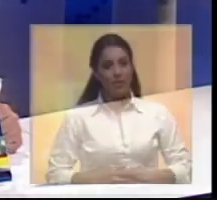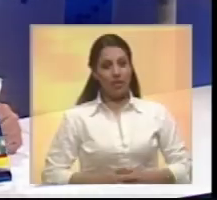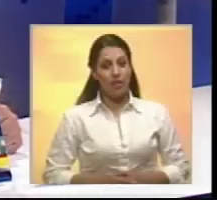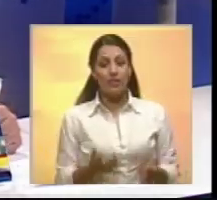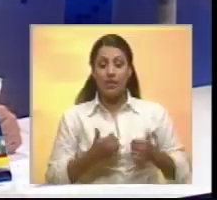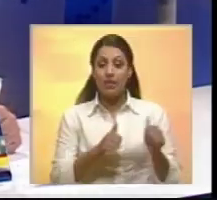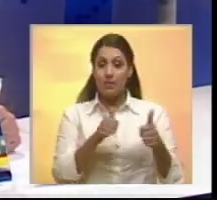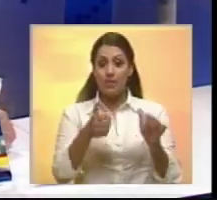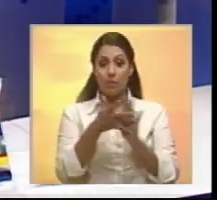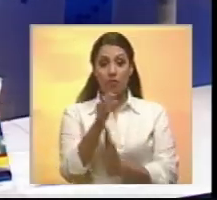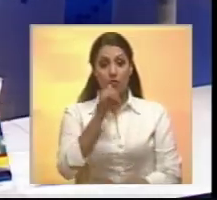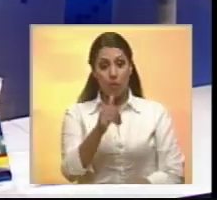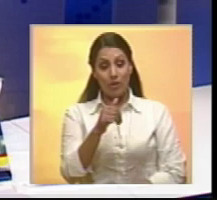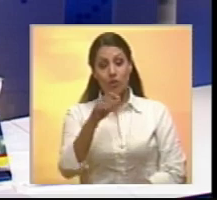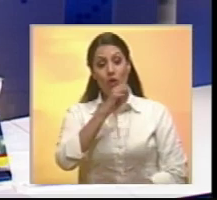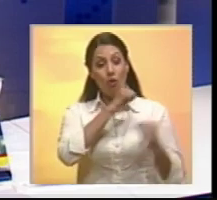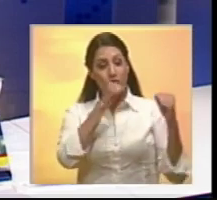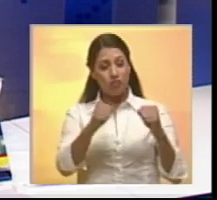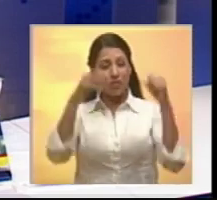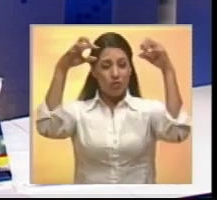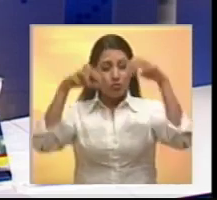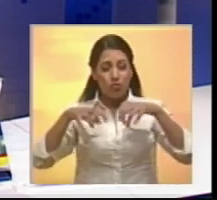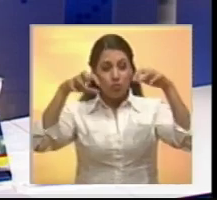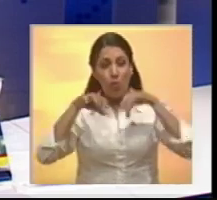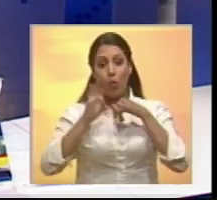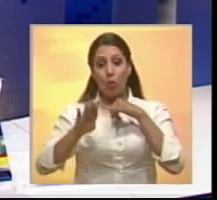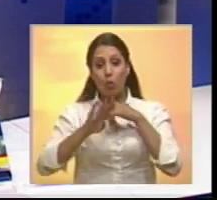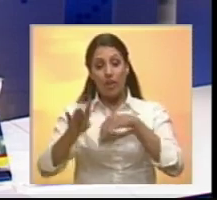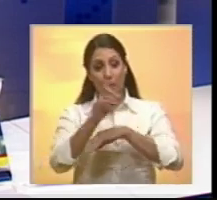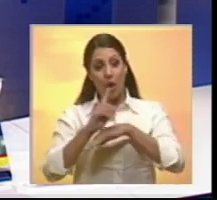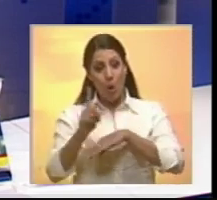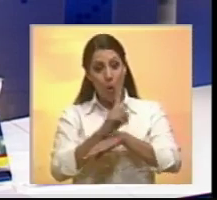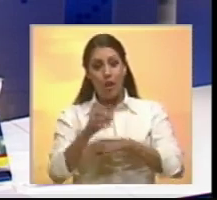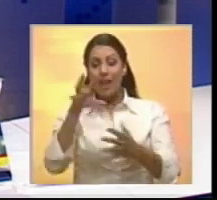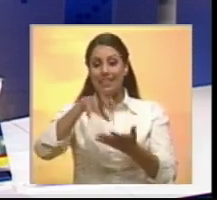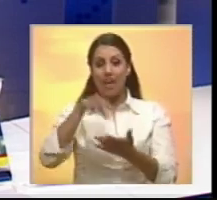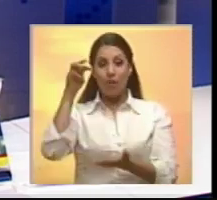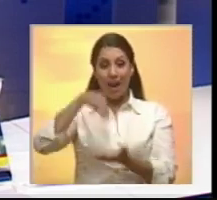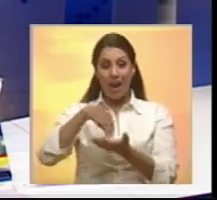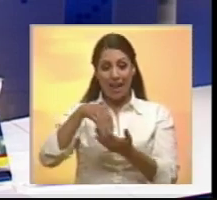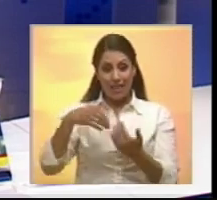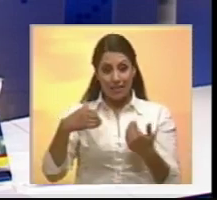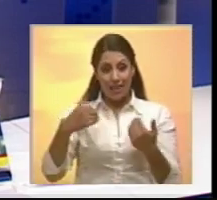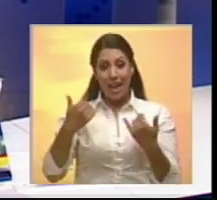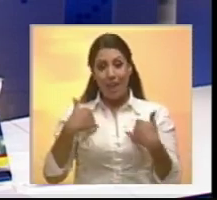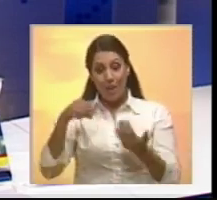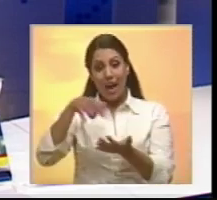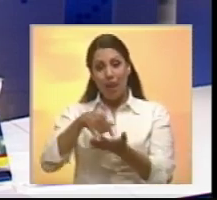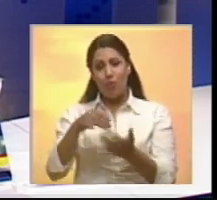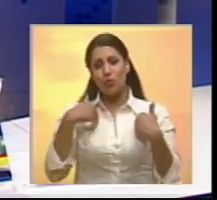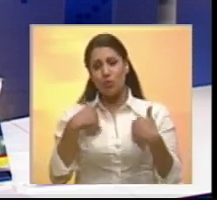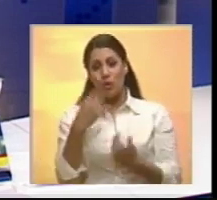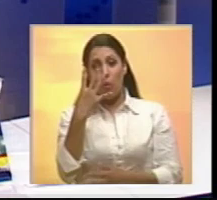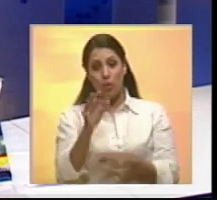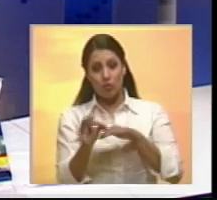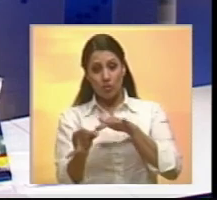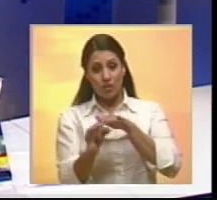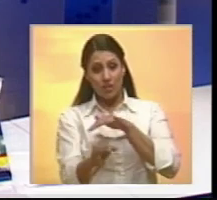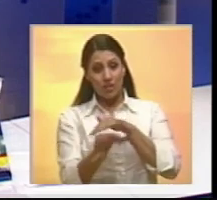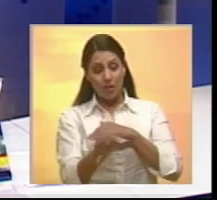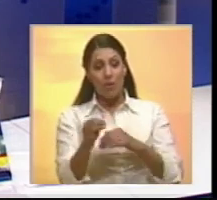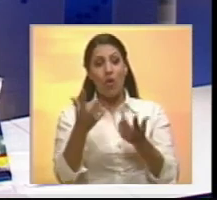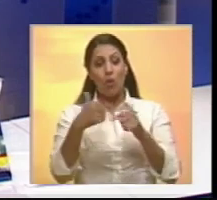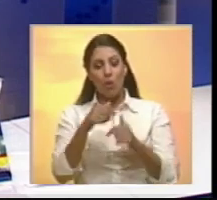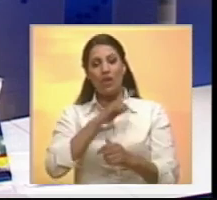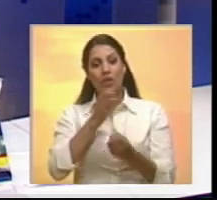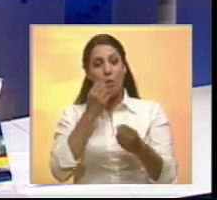Amigos, continuamos con las informaciones. Las fuertes lluvias de las últimas horas en el estado Carabobo afectaron varios sectores de al menos 4 municipios. En San